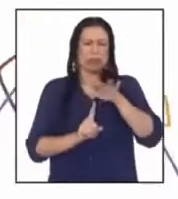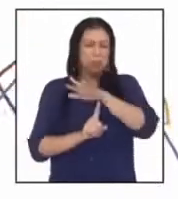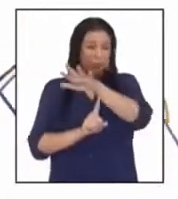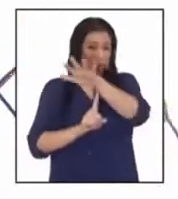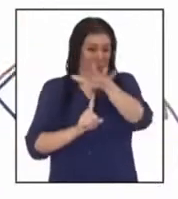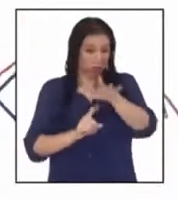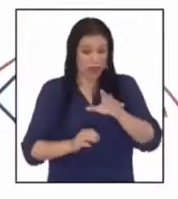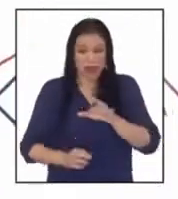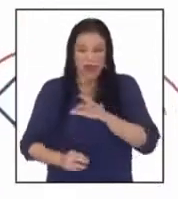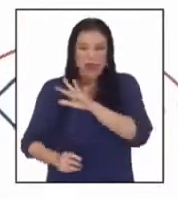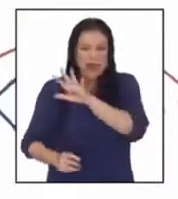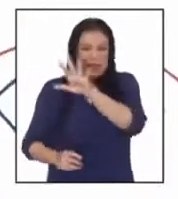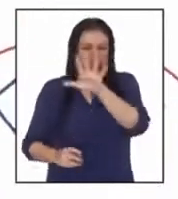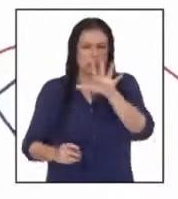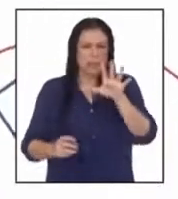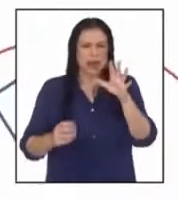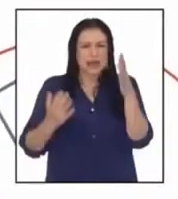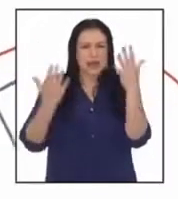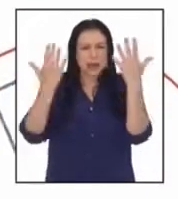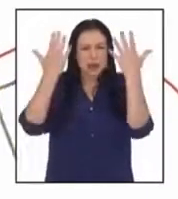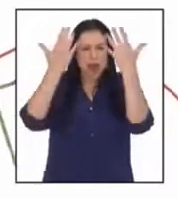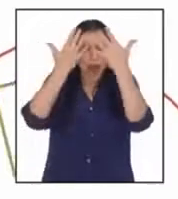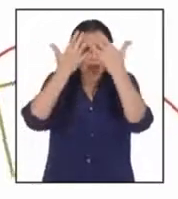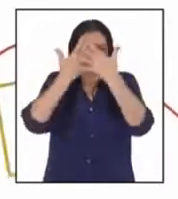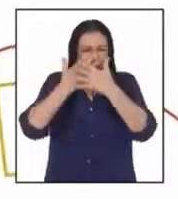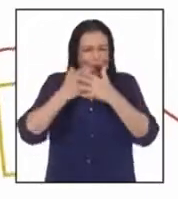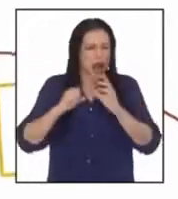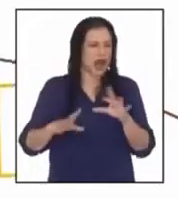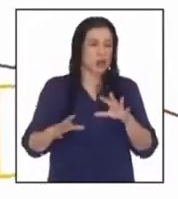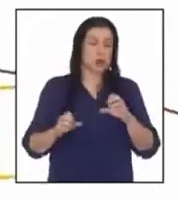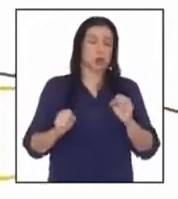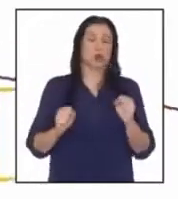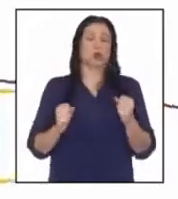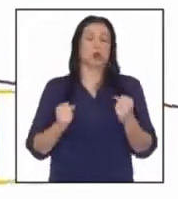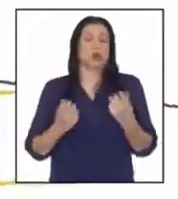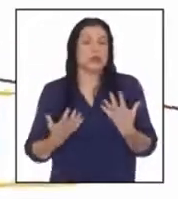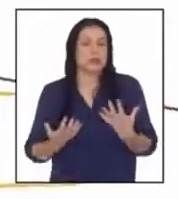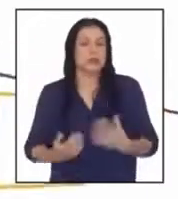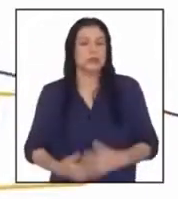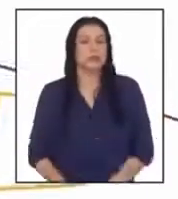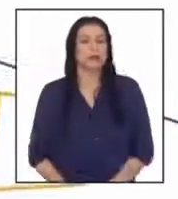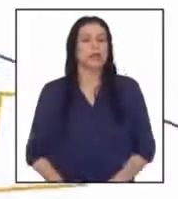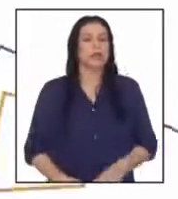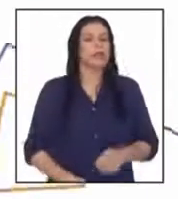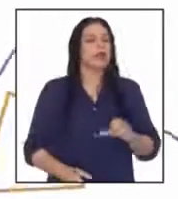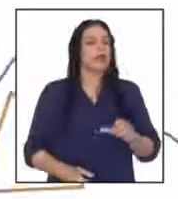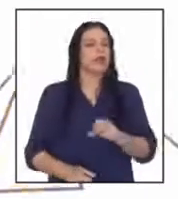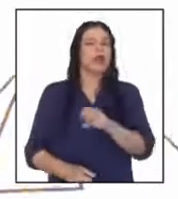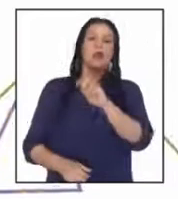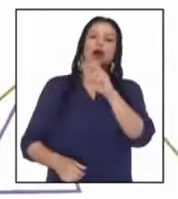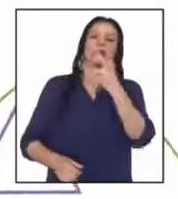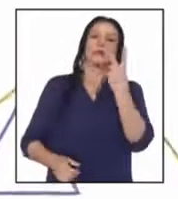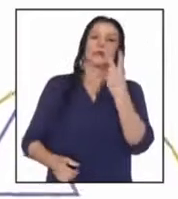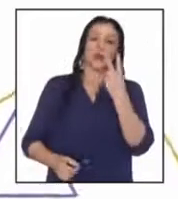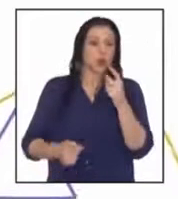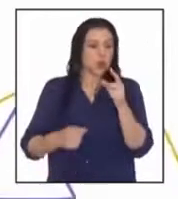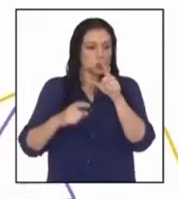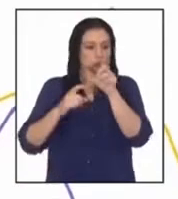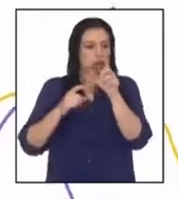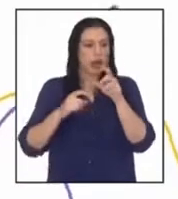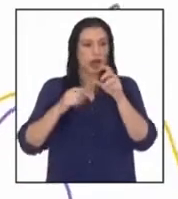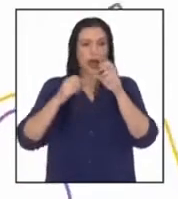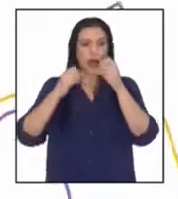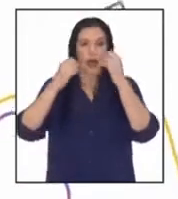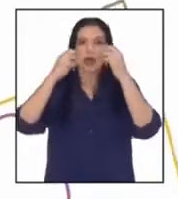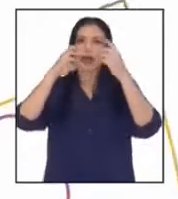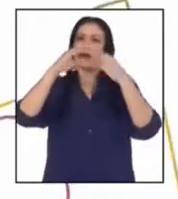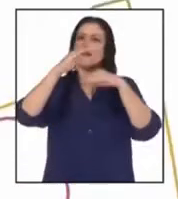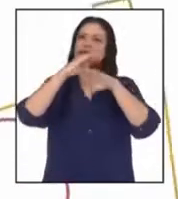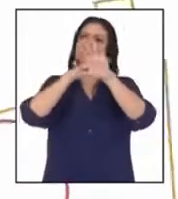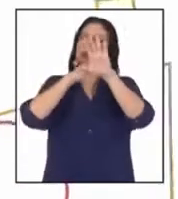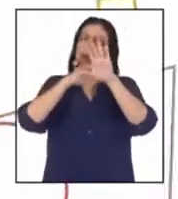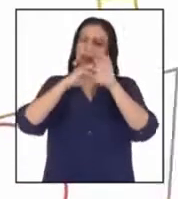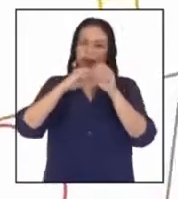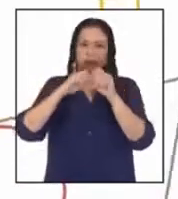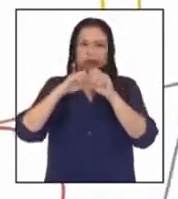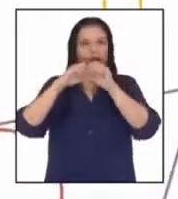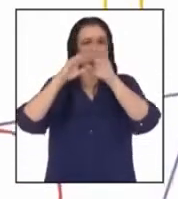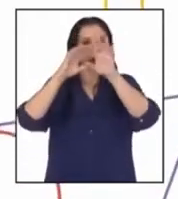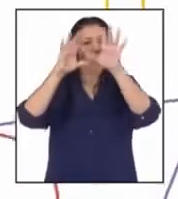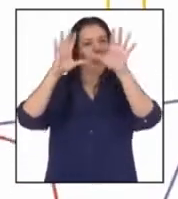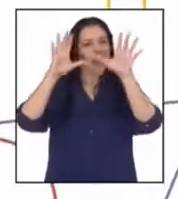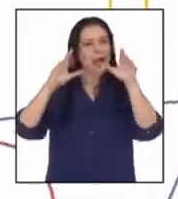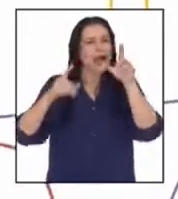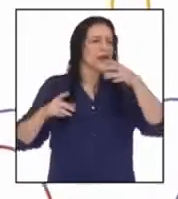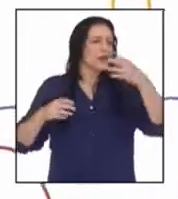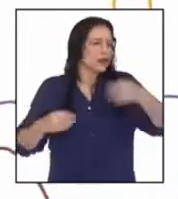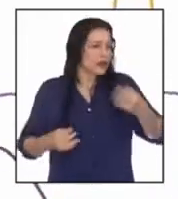El ambiente se ve grisáceo, cargado y denso. Mientras que en la segunda el cielo está despejado. Me imagino que esta es una